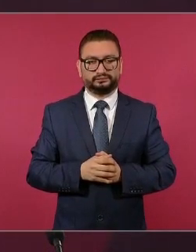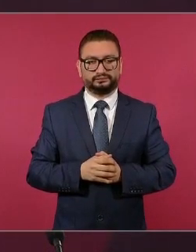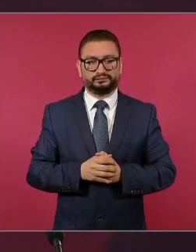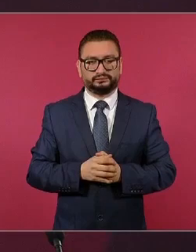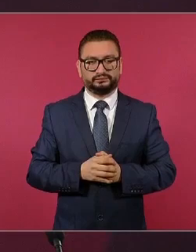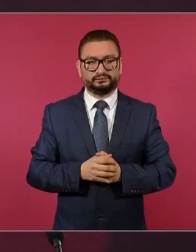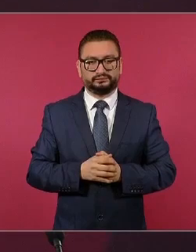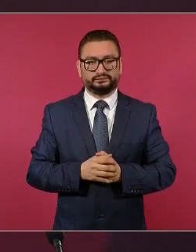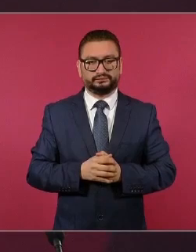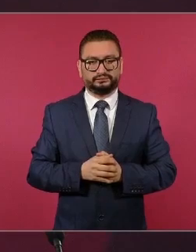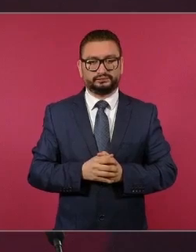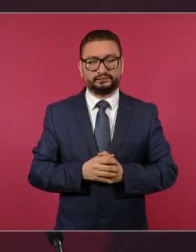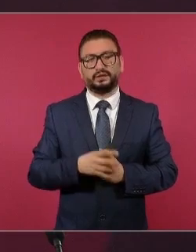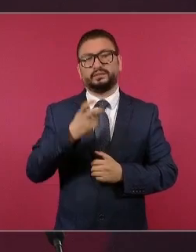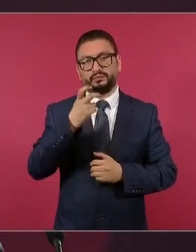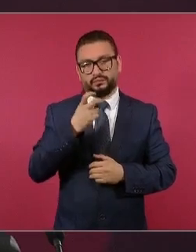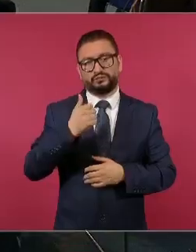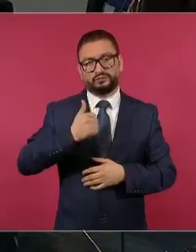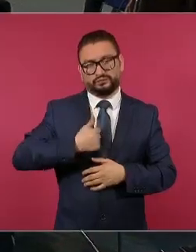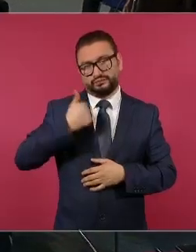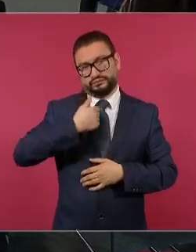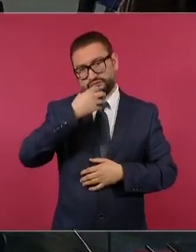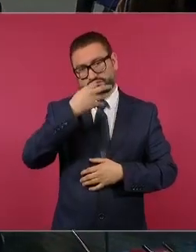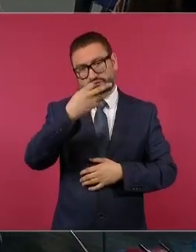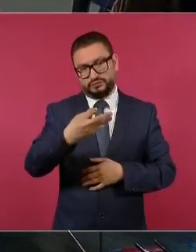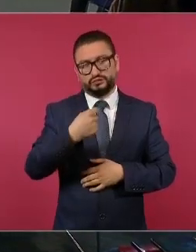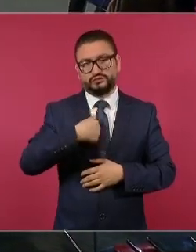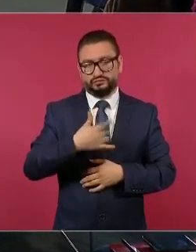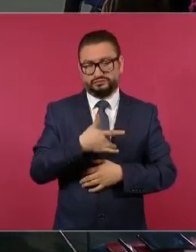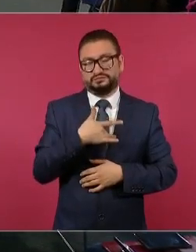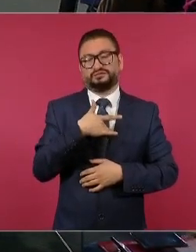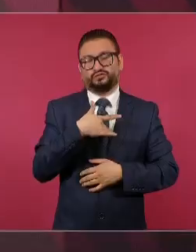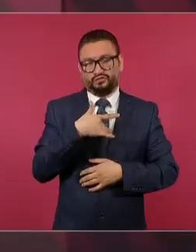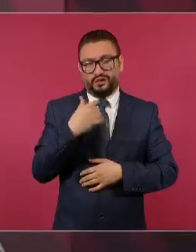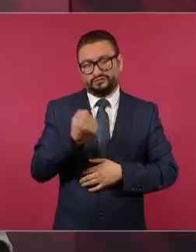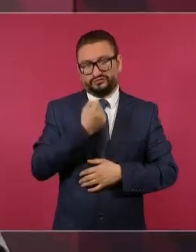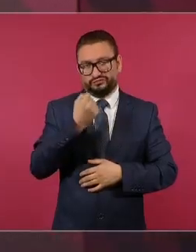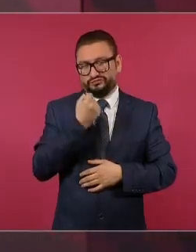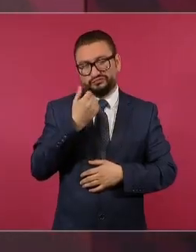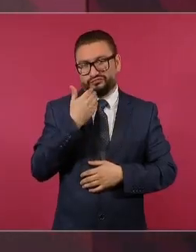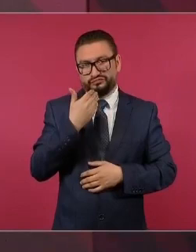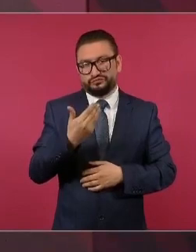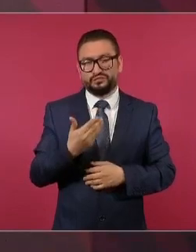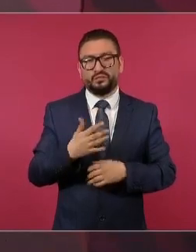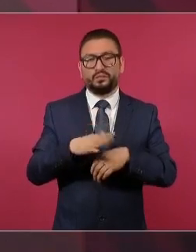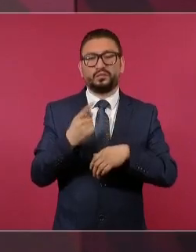Y aprovecho pues para decir que tengo la fortuna de